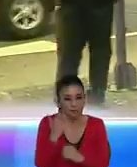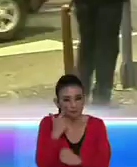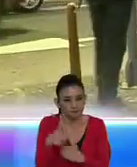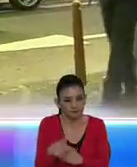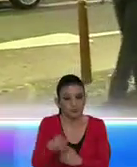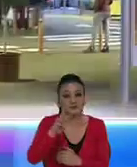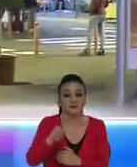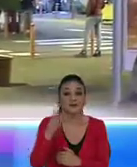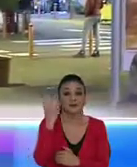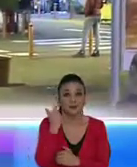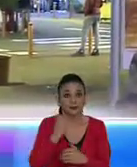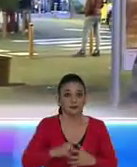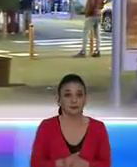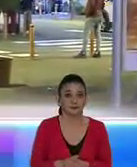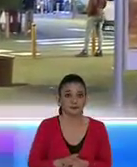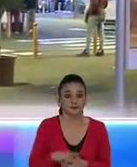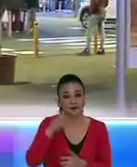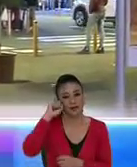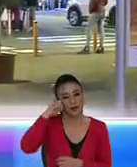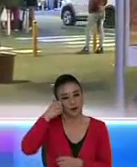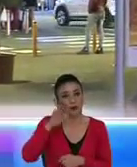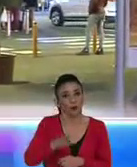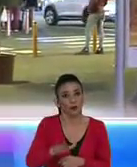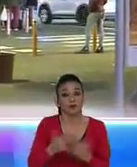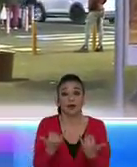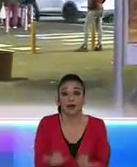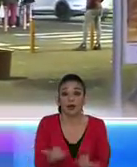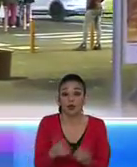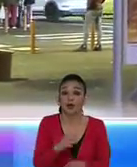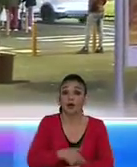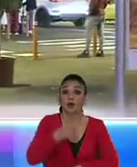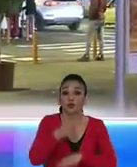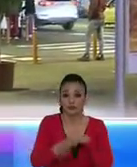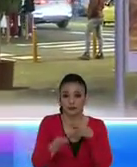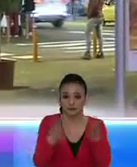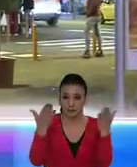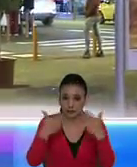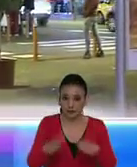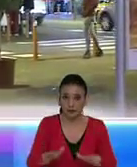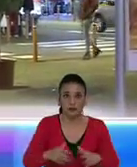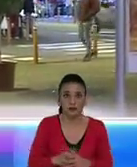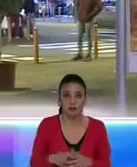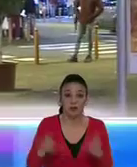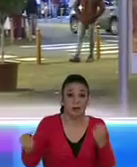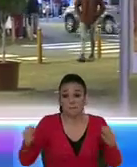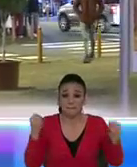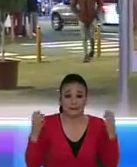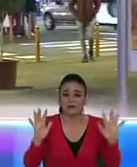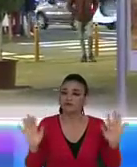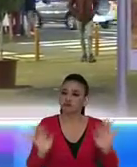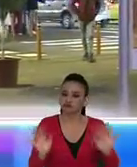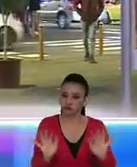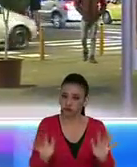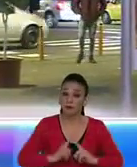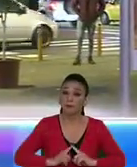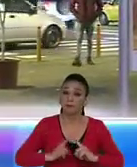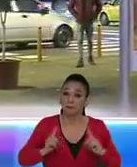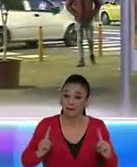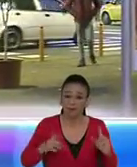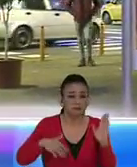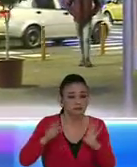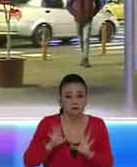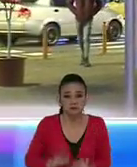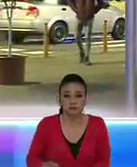días. Recordamos a la ciudadanía lo que ya han expuesto las autoridades, que no se entre en pánico, mas sí lo que se tiene que tener en cuenta es